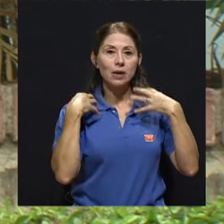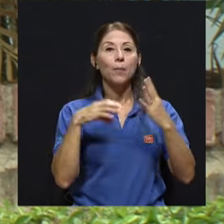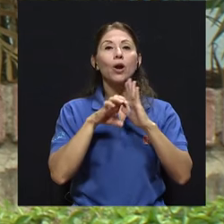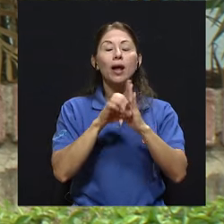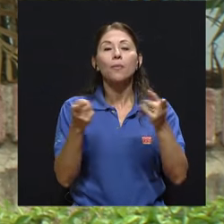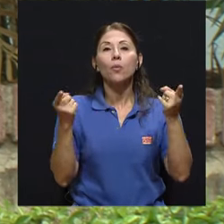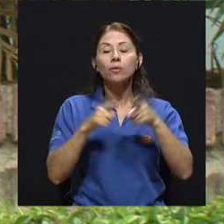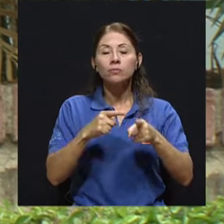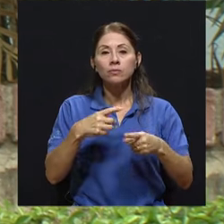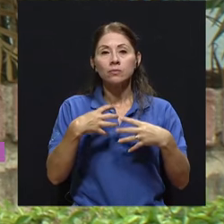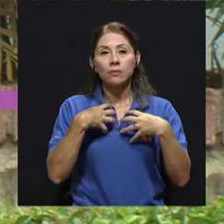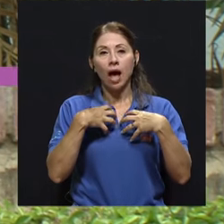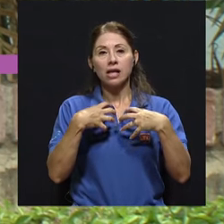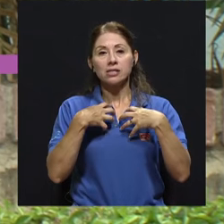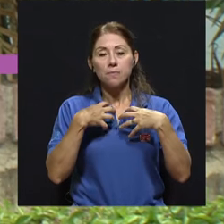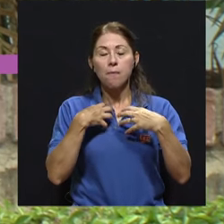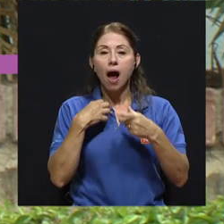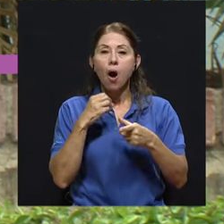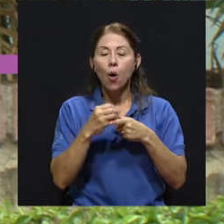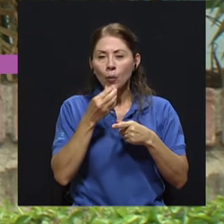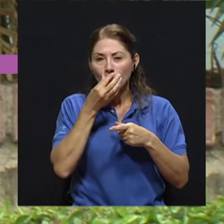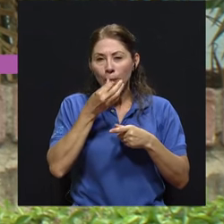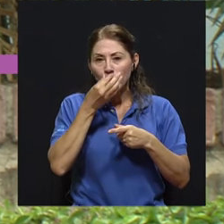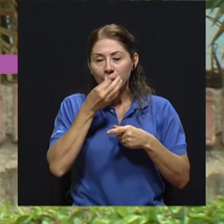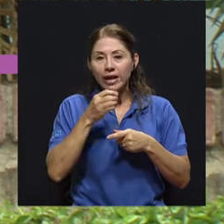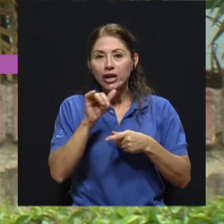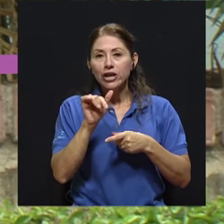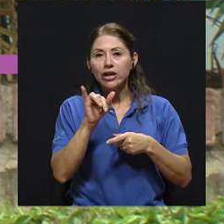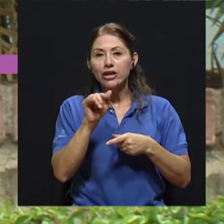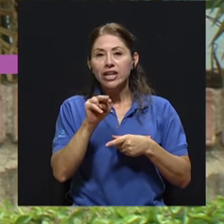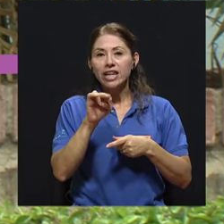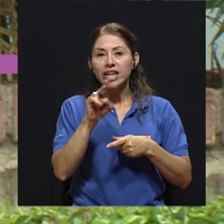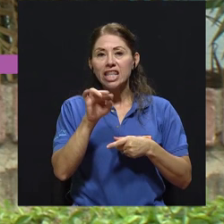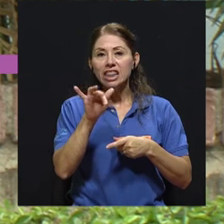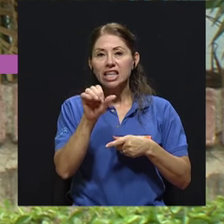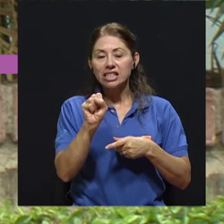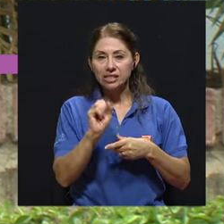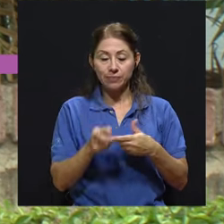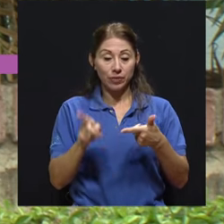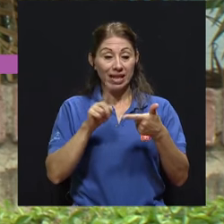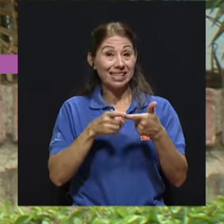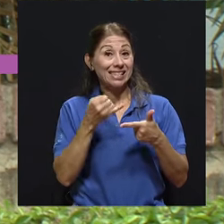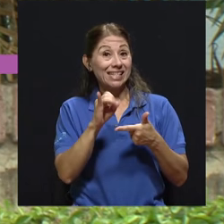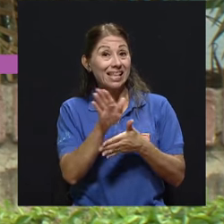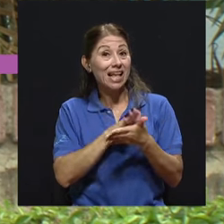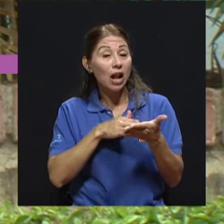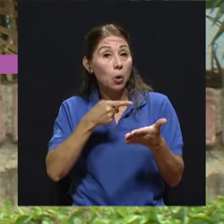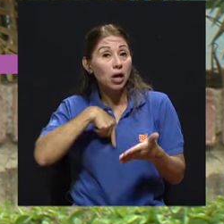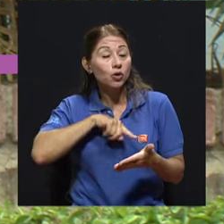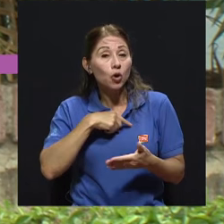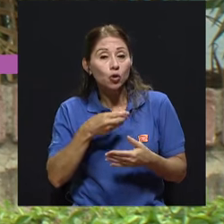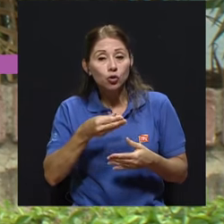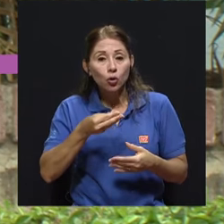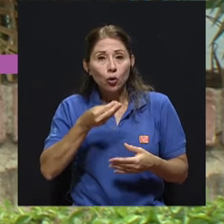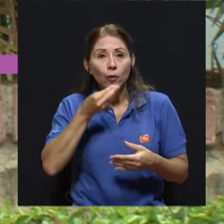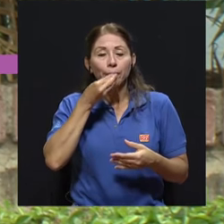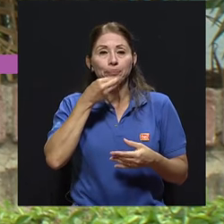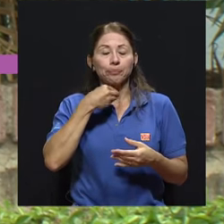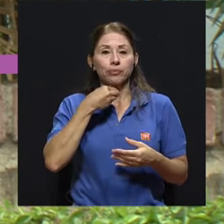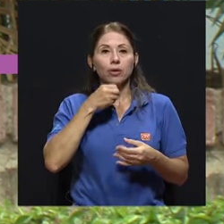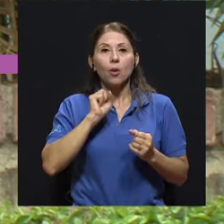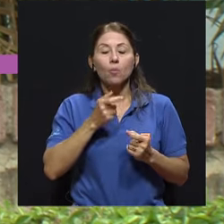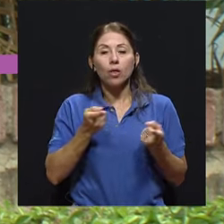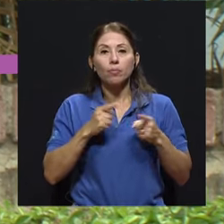el asma, la rinitis, en fin. Si uno se tomados, generalmente pues pueden haber también manifestaciones a